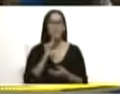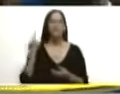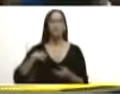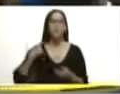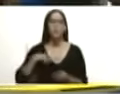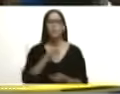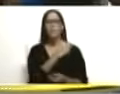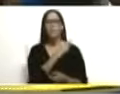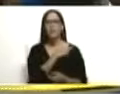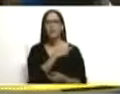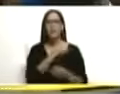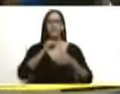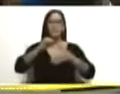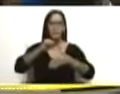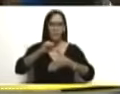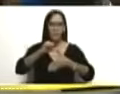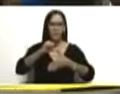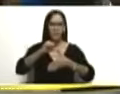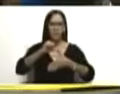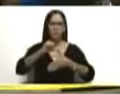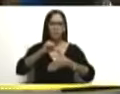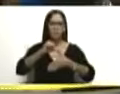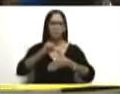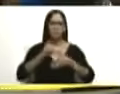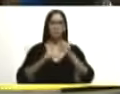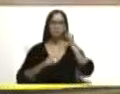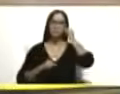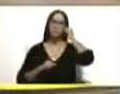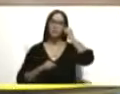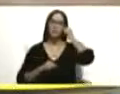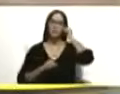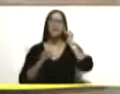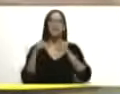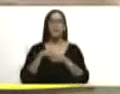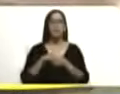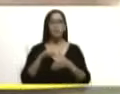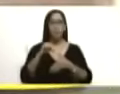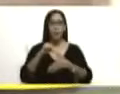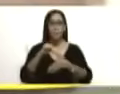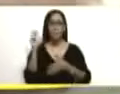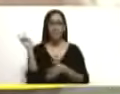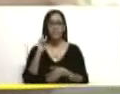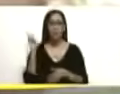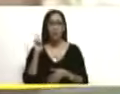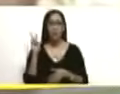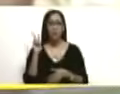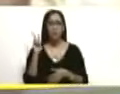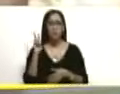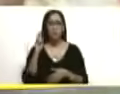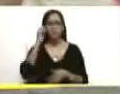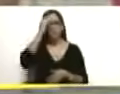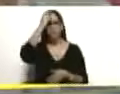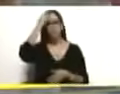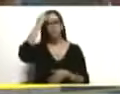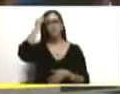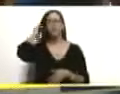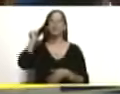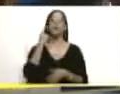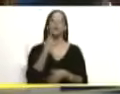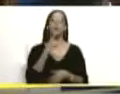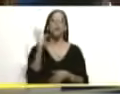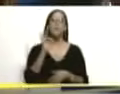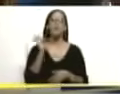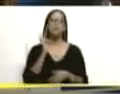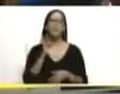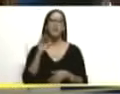mando de Sudamérica y dentro de Sudamérica de Venezuela el 1% de la